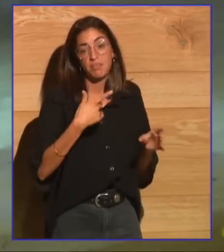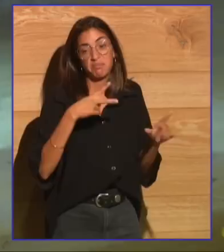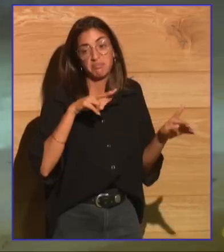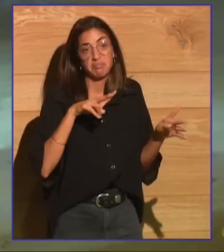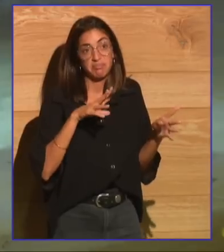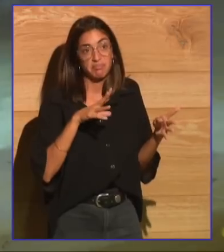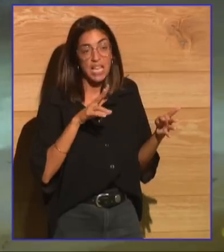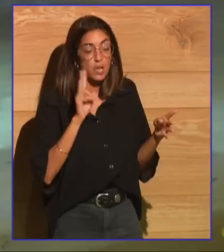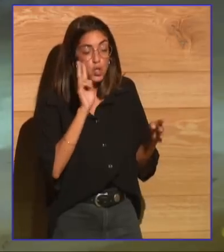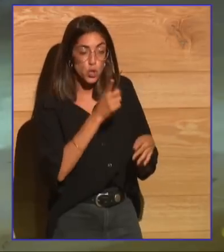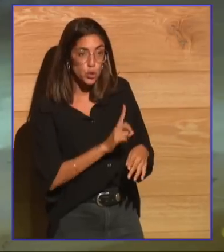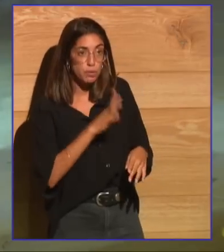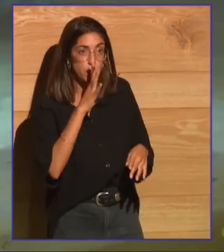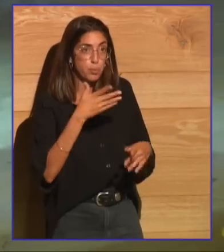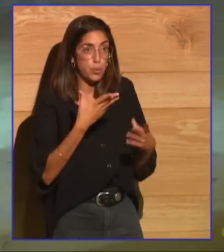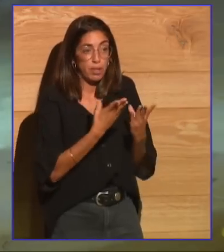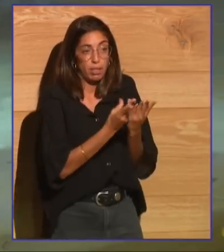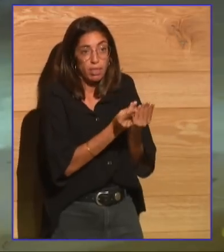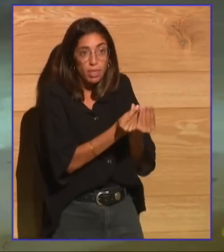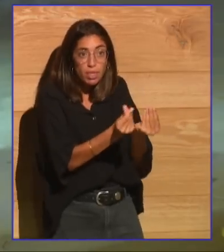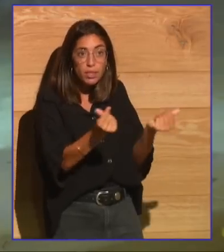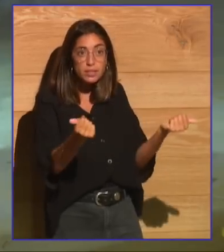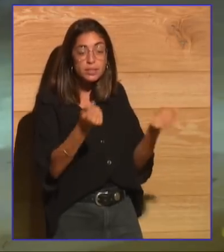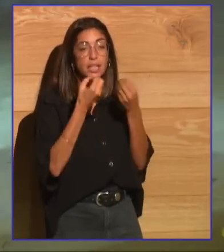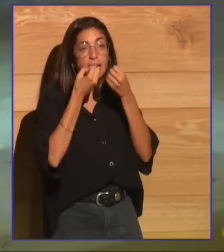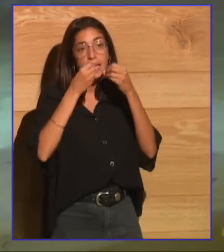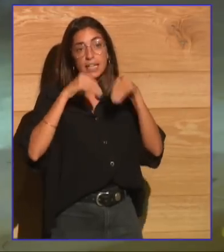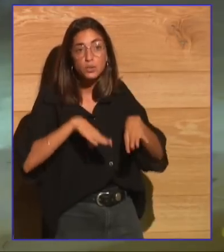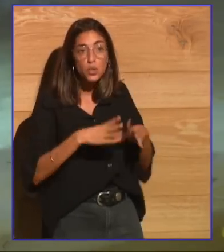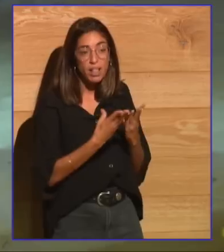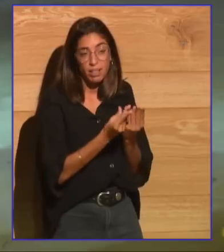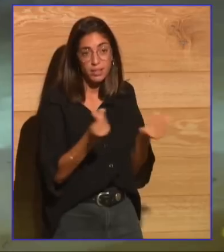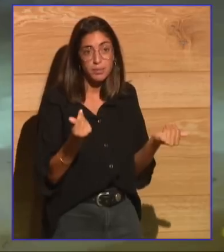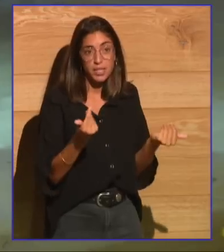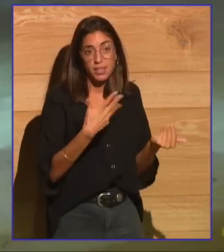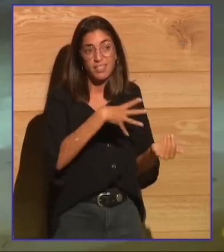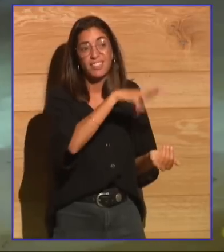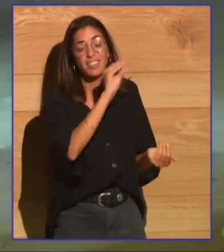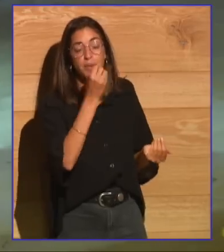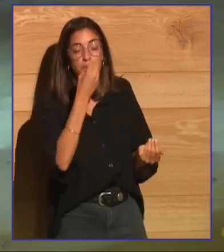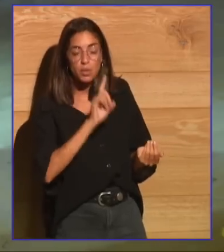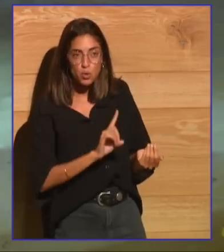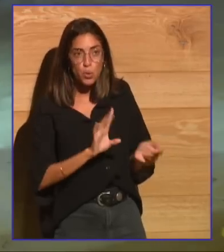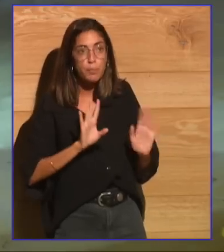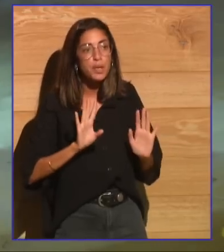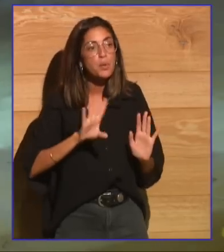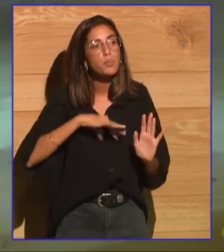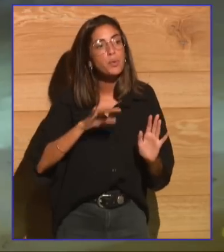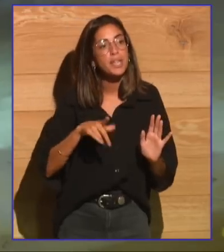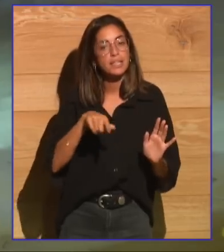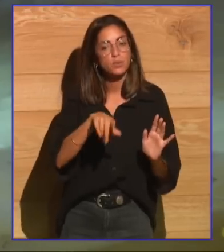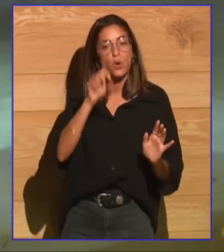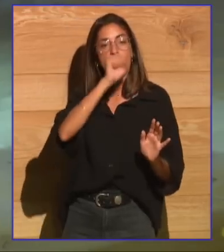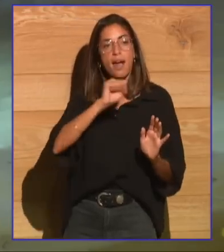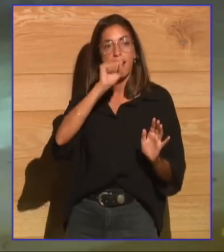sé disuelve en las narraciones no es del todo perceptible y no tiene por qué ser cantable lo que